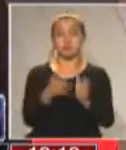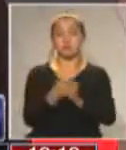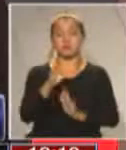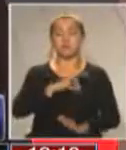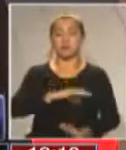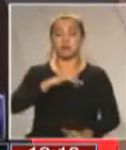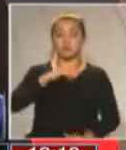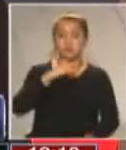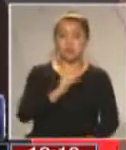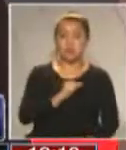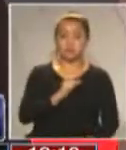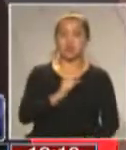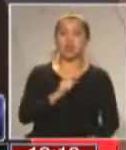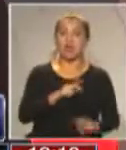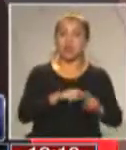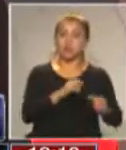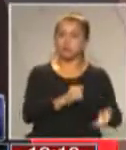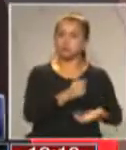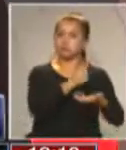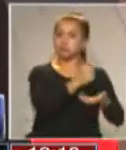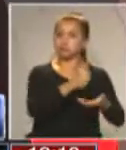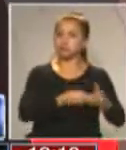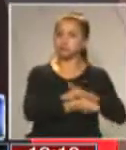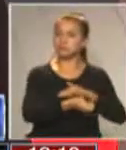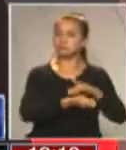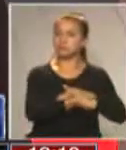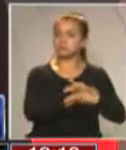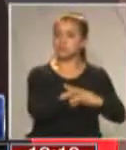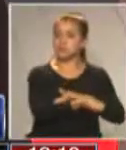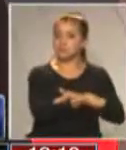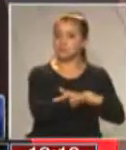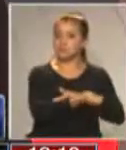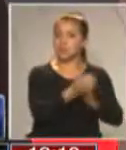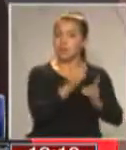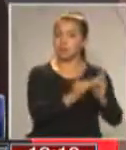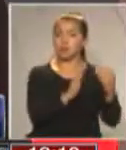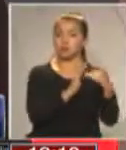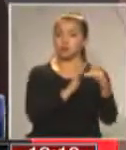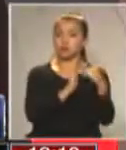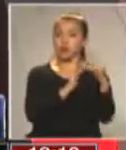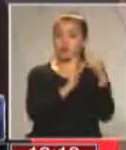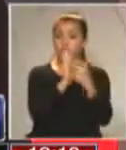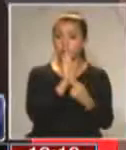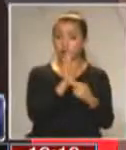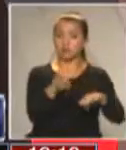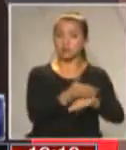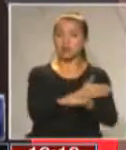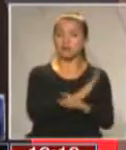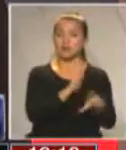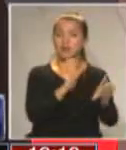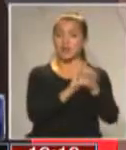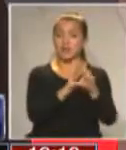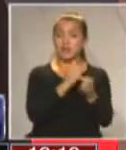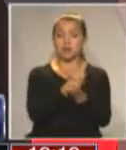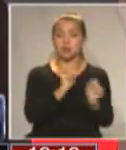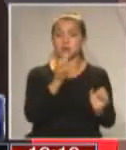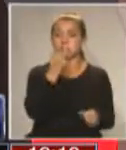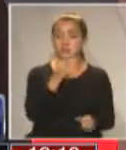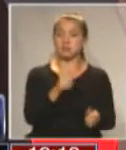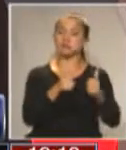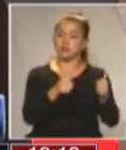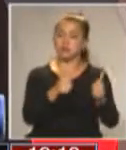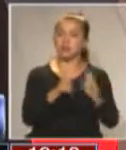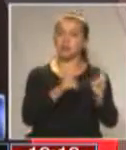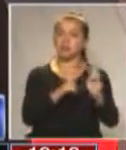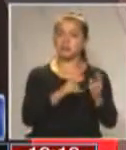cómo el grupo Penta financia irregularmente a un sector, como incluso hay algunos correos electrónicos que antes de la ley del lobby uno podía decir está bien, uh-huh. así se